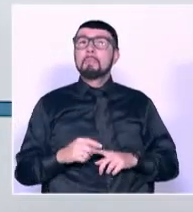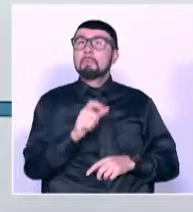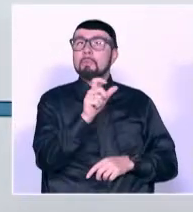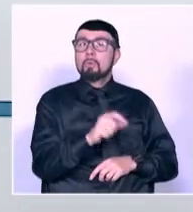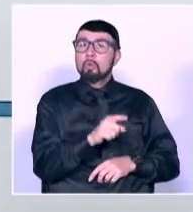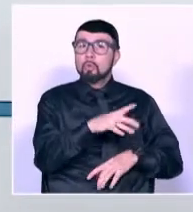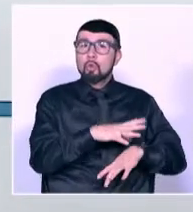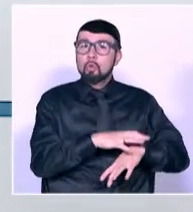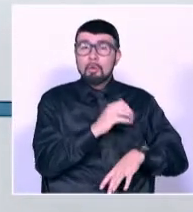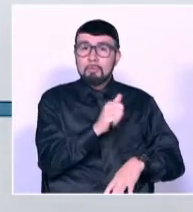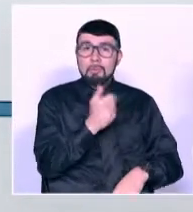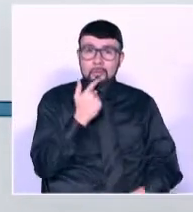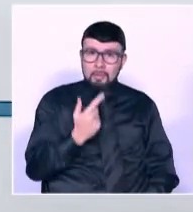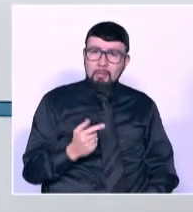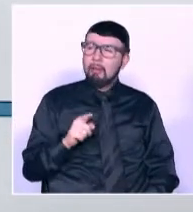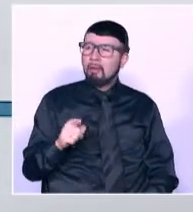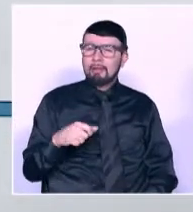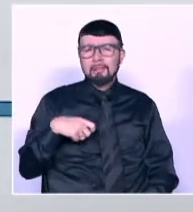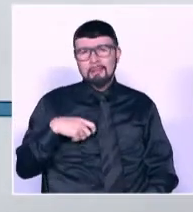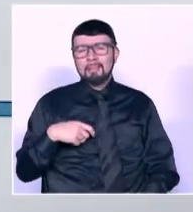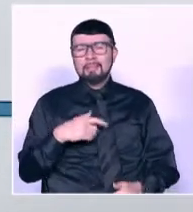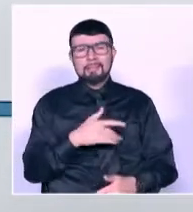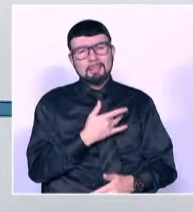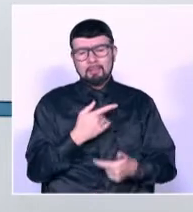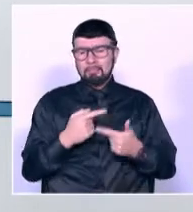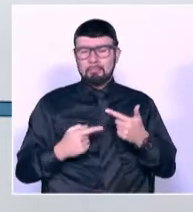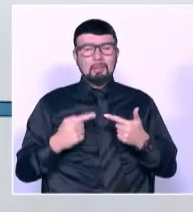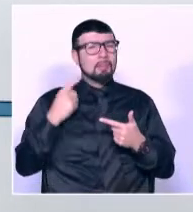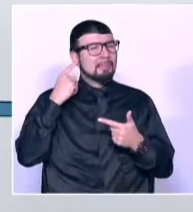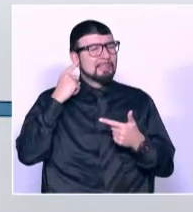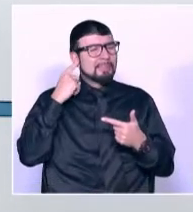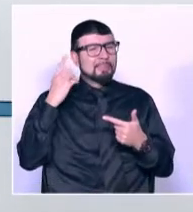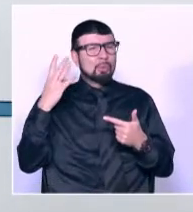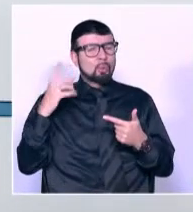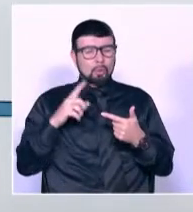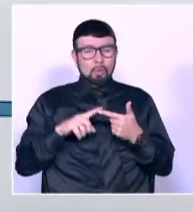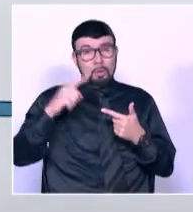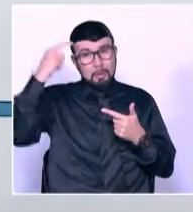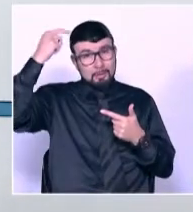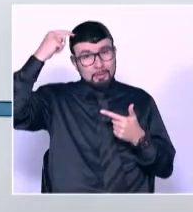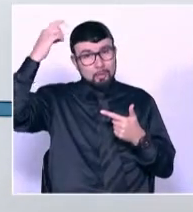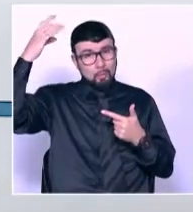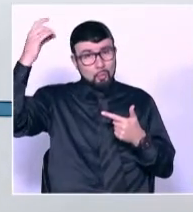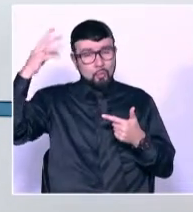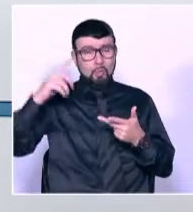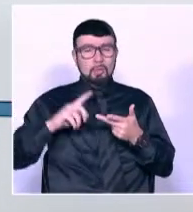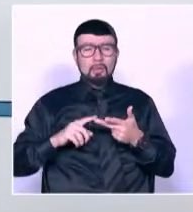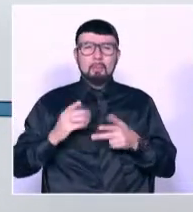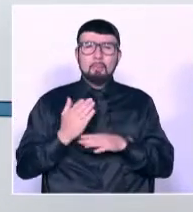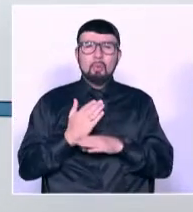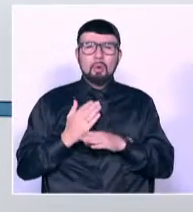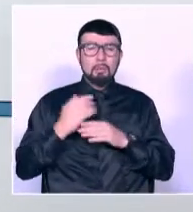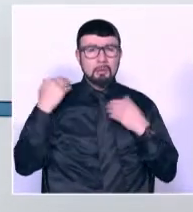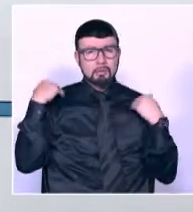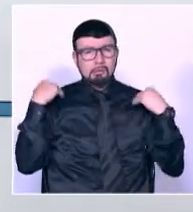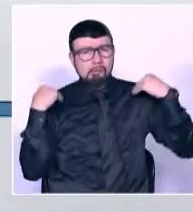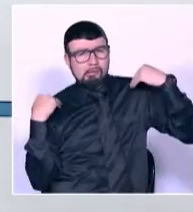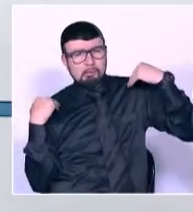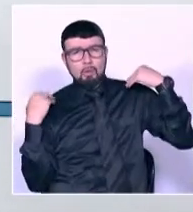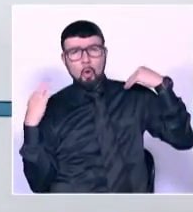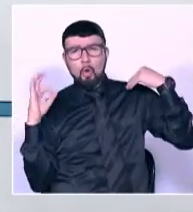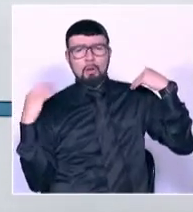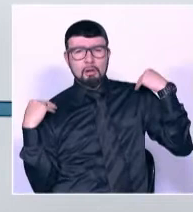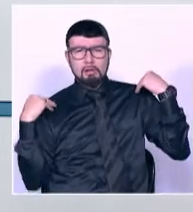que tienen otra sintomatología, dolores de oído, dolores de cabeza, problemas de postura, y el origen